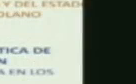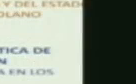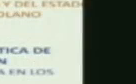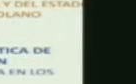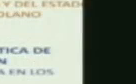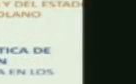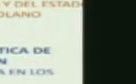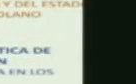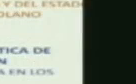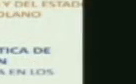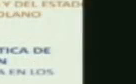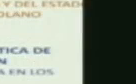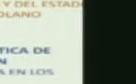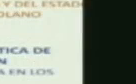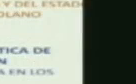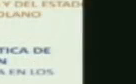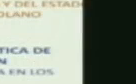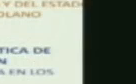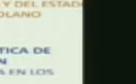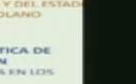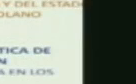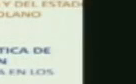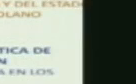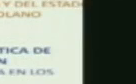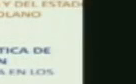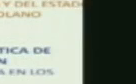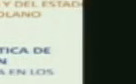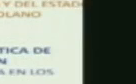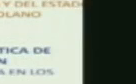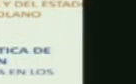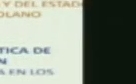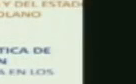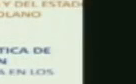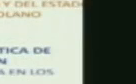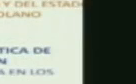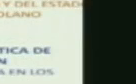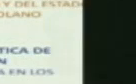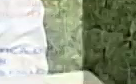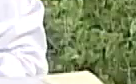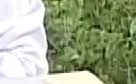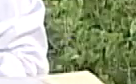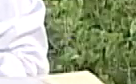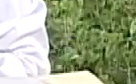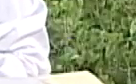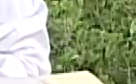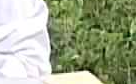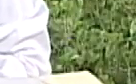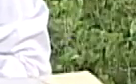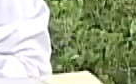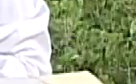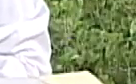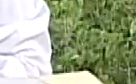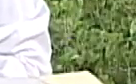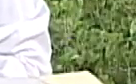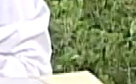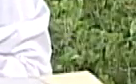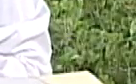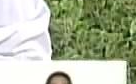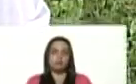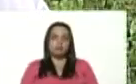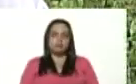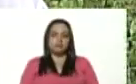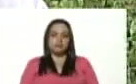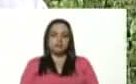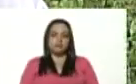para eso nosotros pedimos ante usted que nos apruebe el día sábado para nosotros tenerlo como